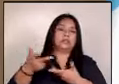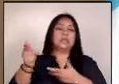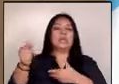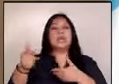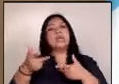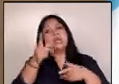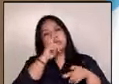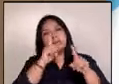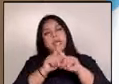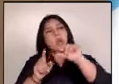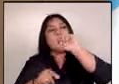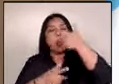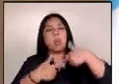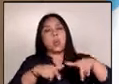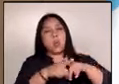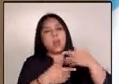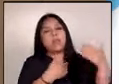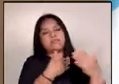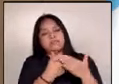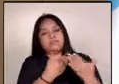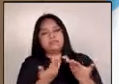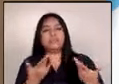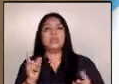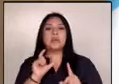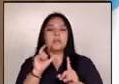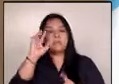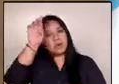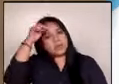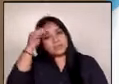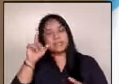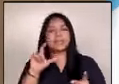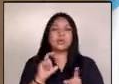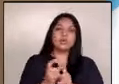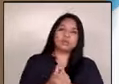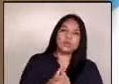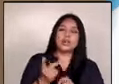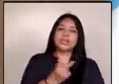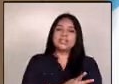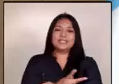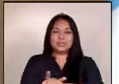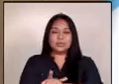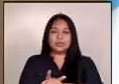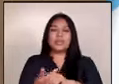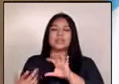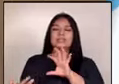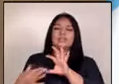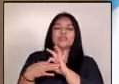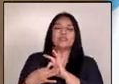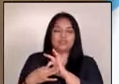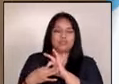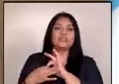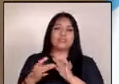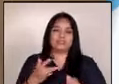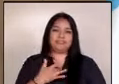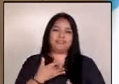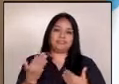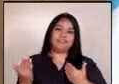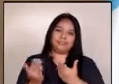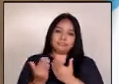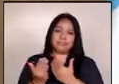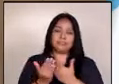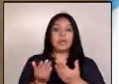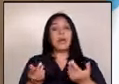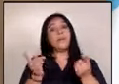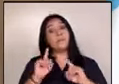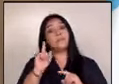cerca política cultural históricamente con nosotros Señor Presidente con este